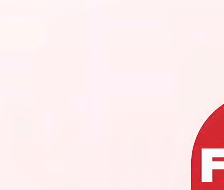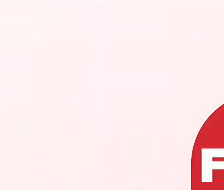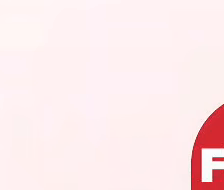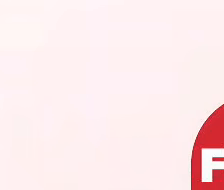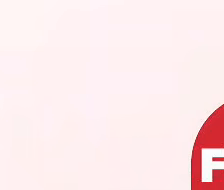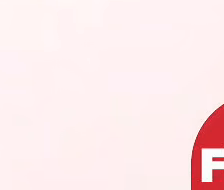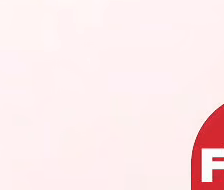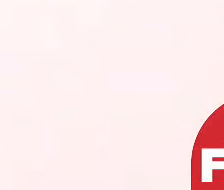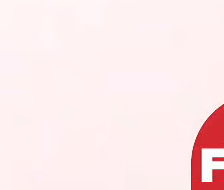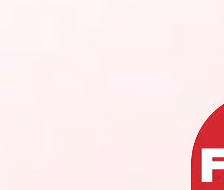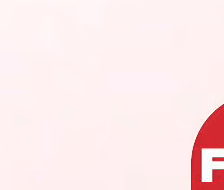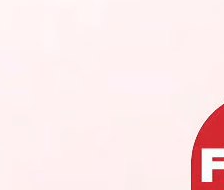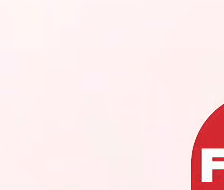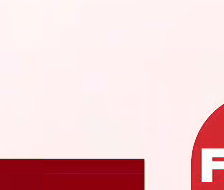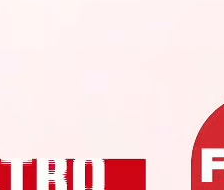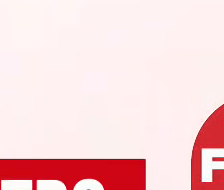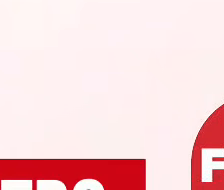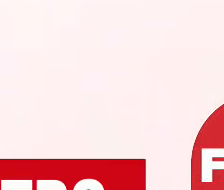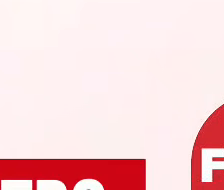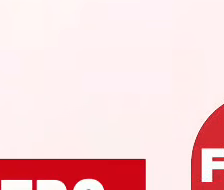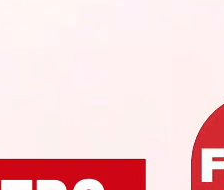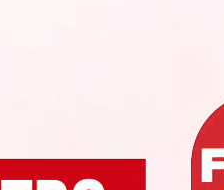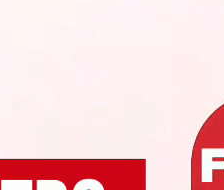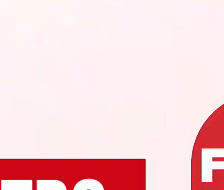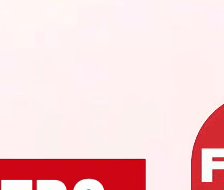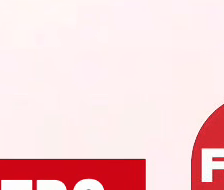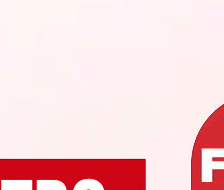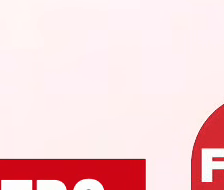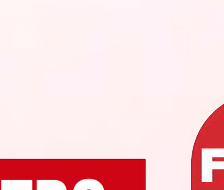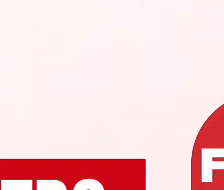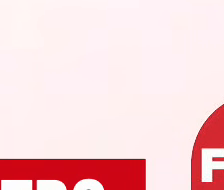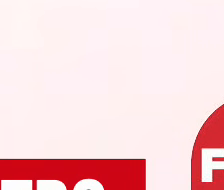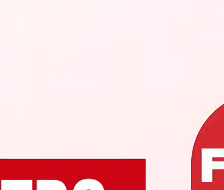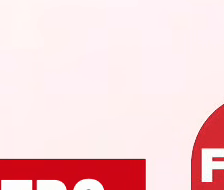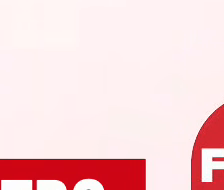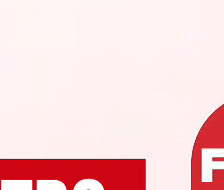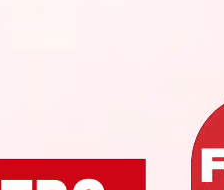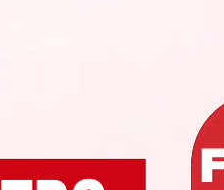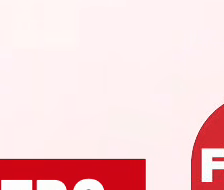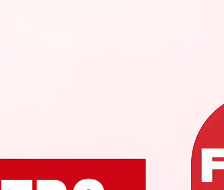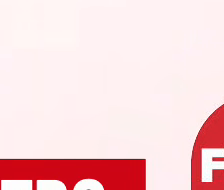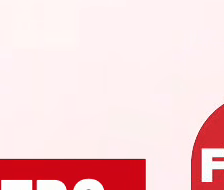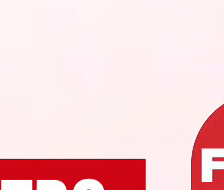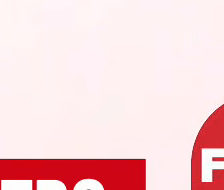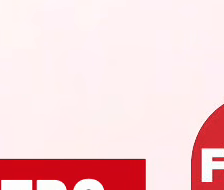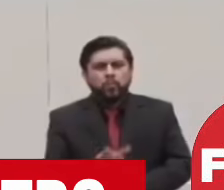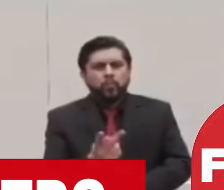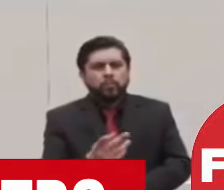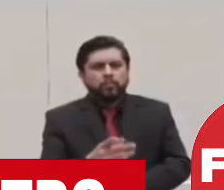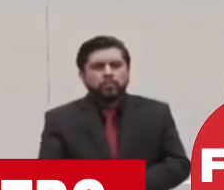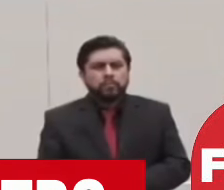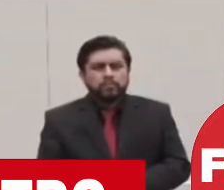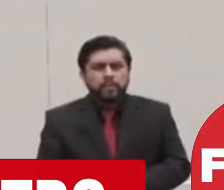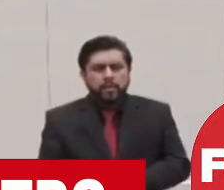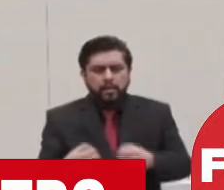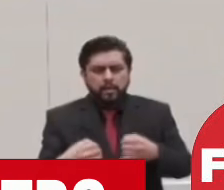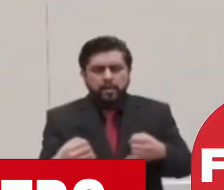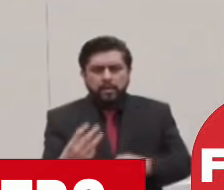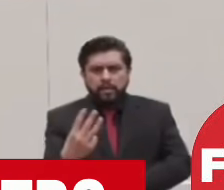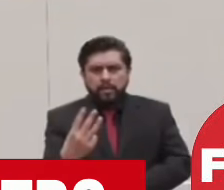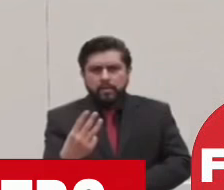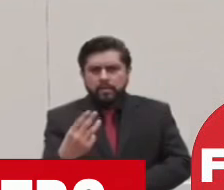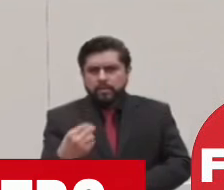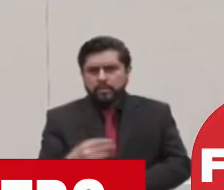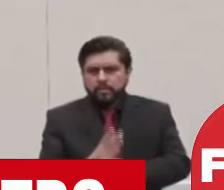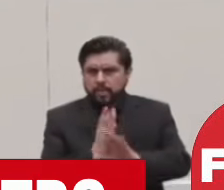Esta tarde, Claudia Sheinbaum, la jefa de gobierno de la Ciudad de México, aseguró que durante los 2 años de su gestión se ha invertido lo suficiente en